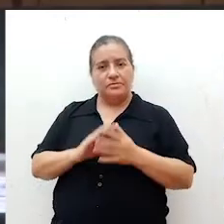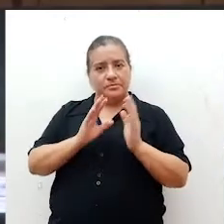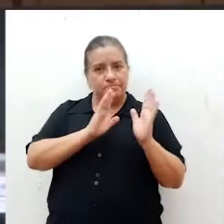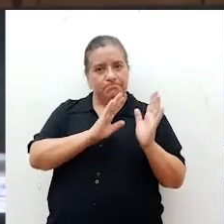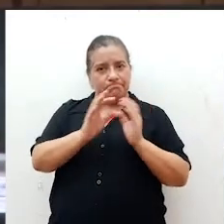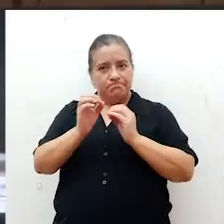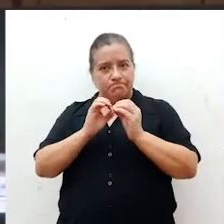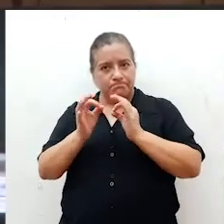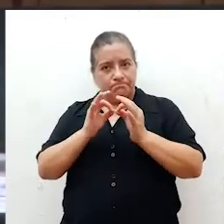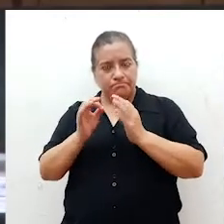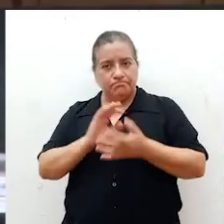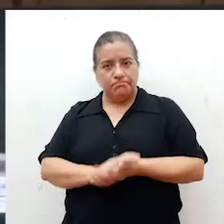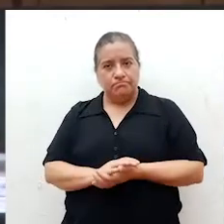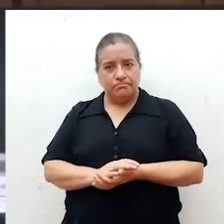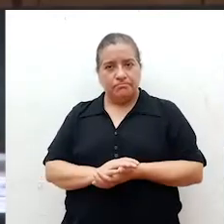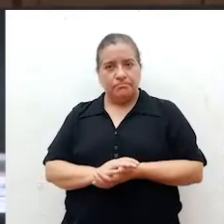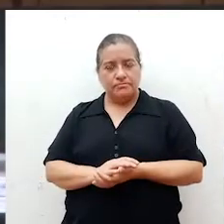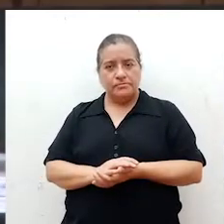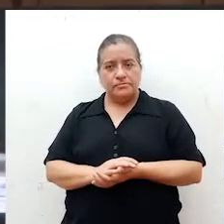es correcta?